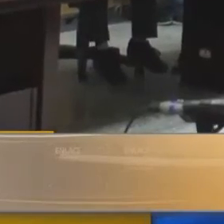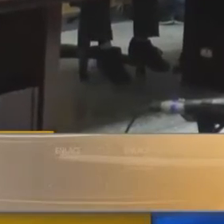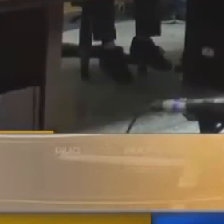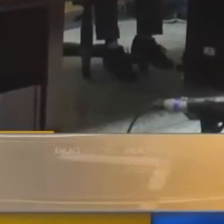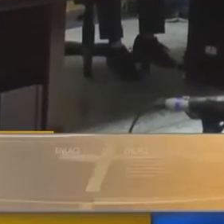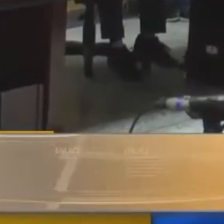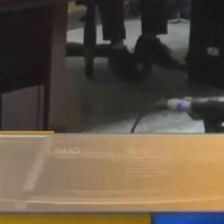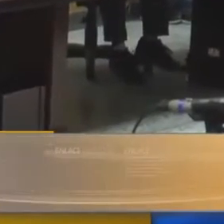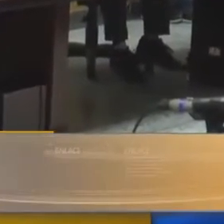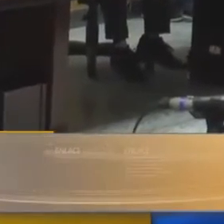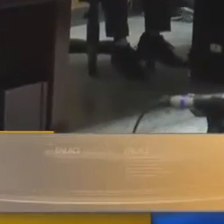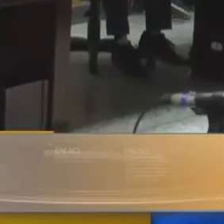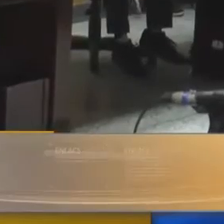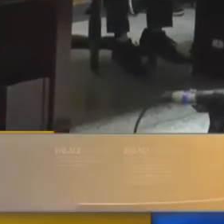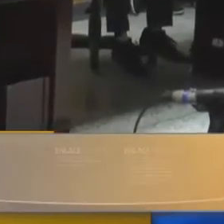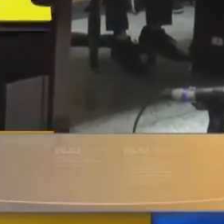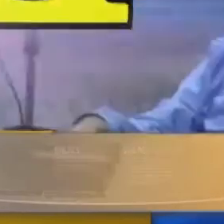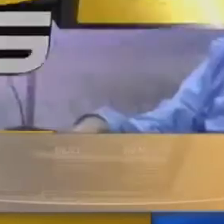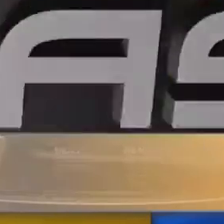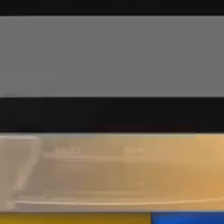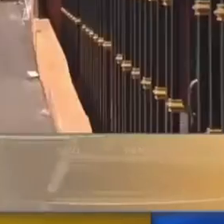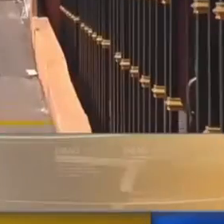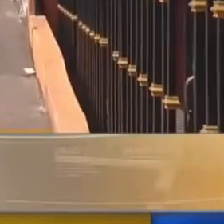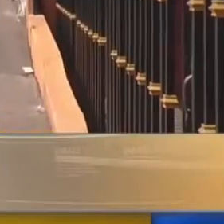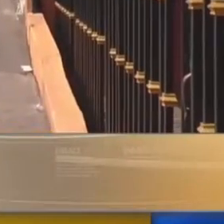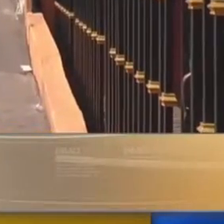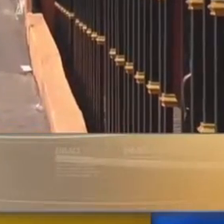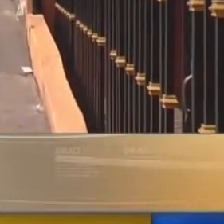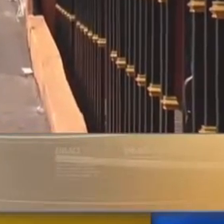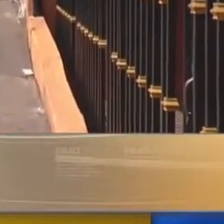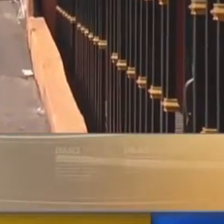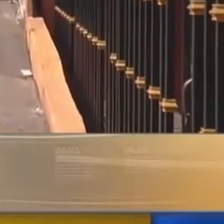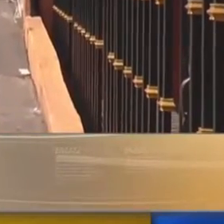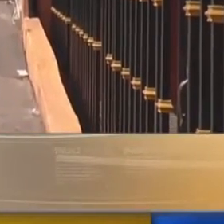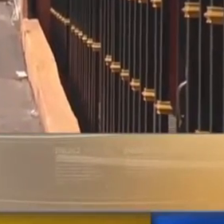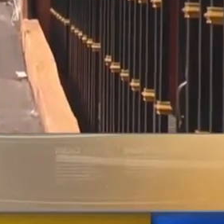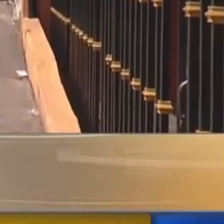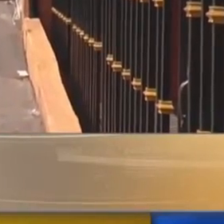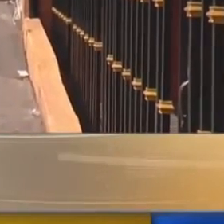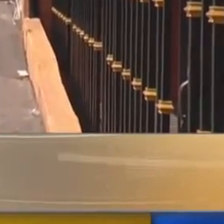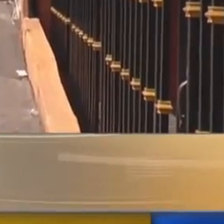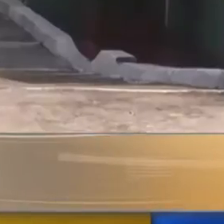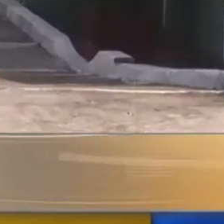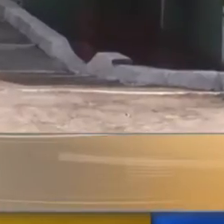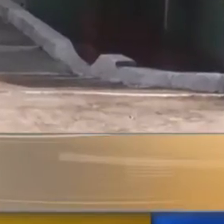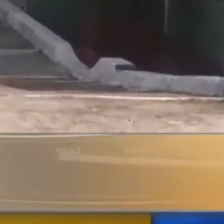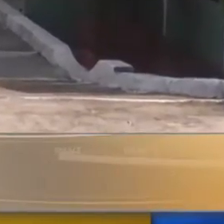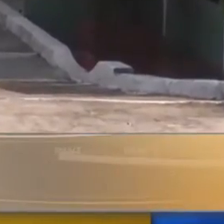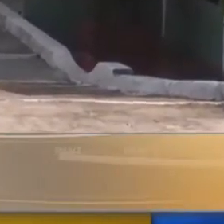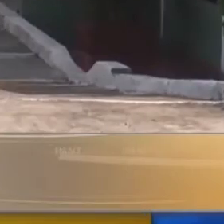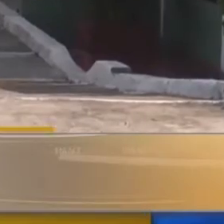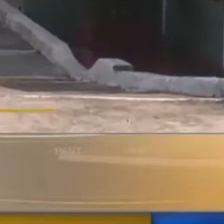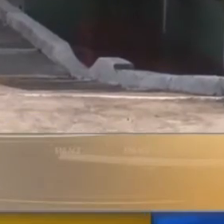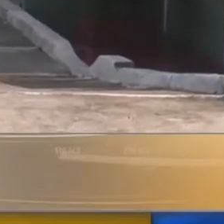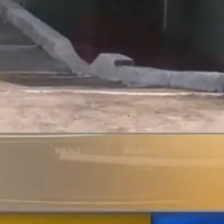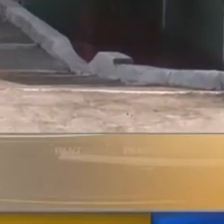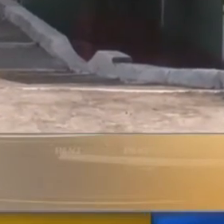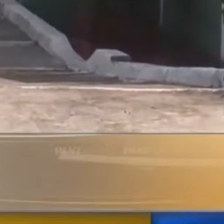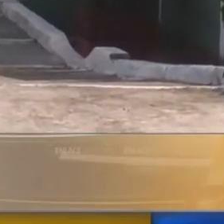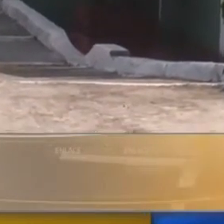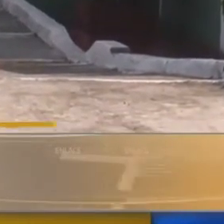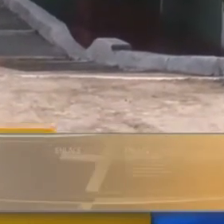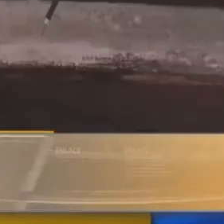los 17 concejales estuvieron presentes mujer de 53 años de edad se mantiene en delicado estado de salud por un intento de hurto que